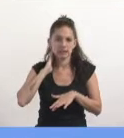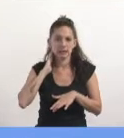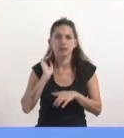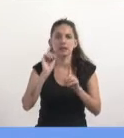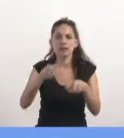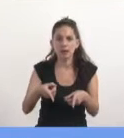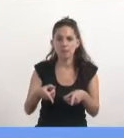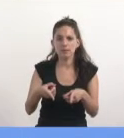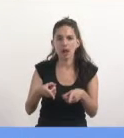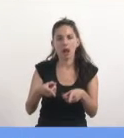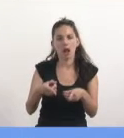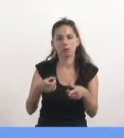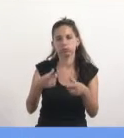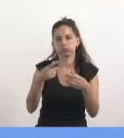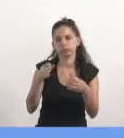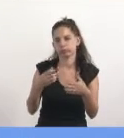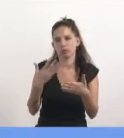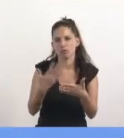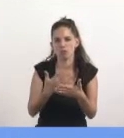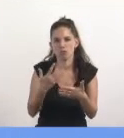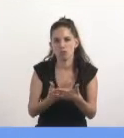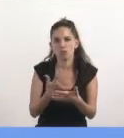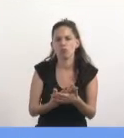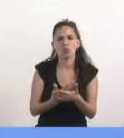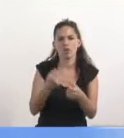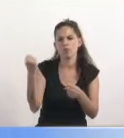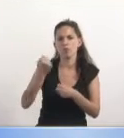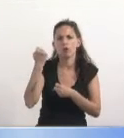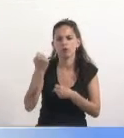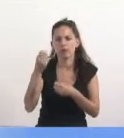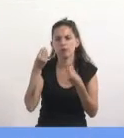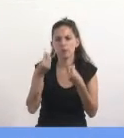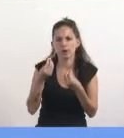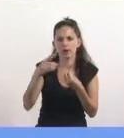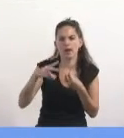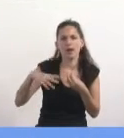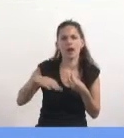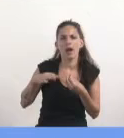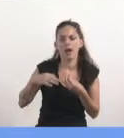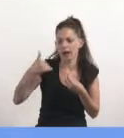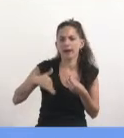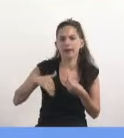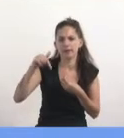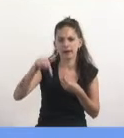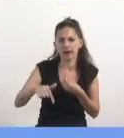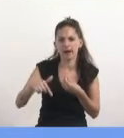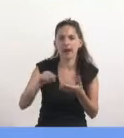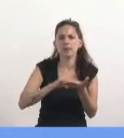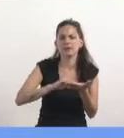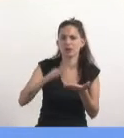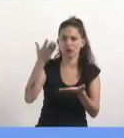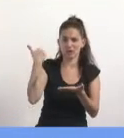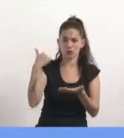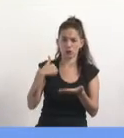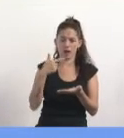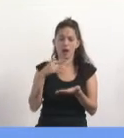también un saneamiento importante se dio en el 2010 en esta Argentina durante la administración anterior. Yo era diputado en